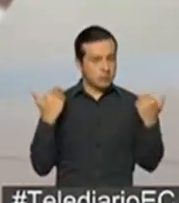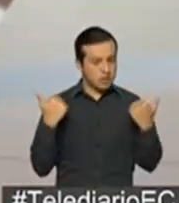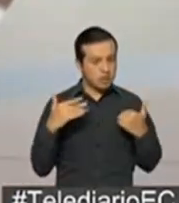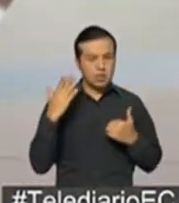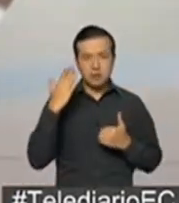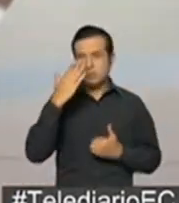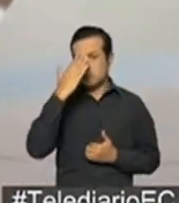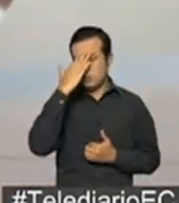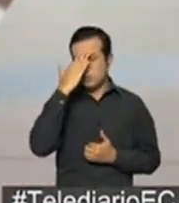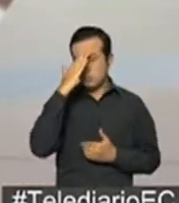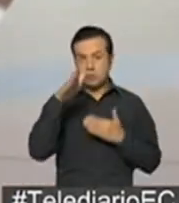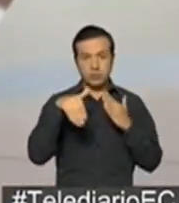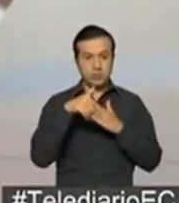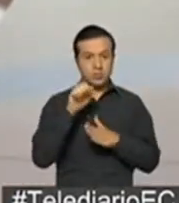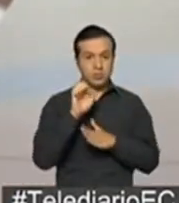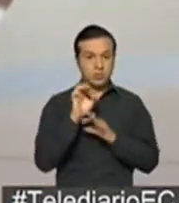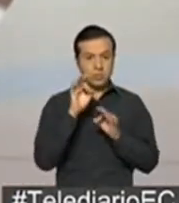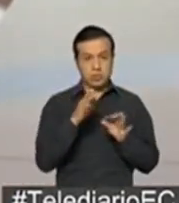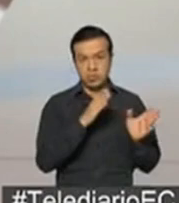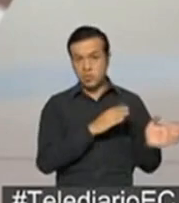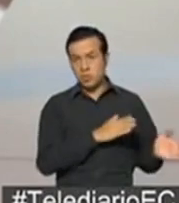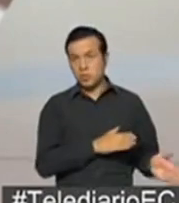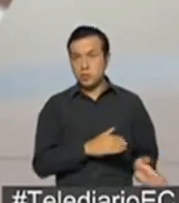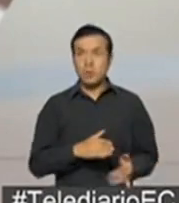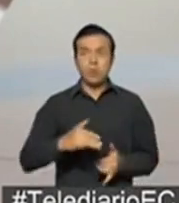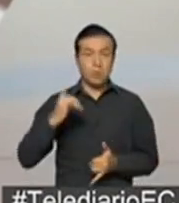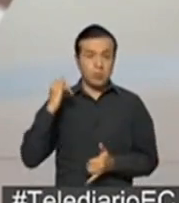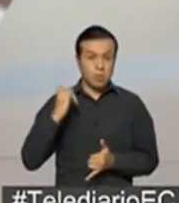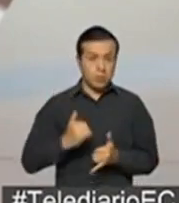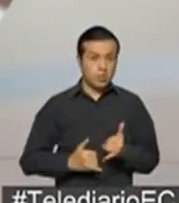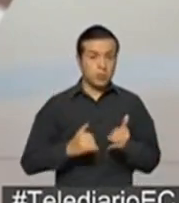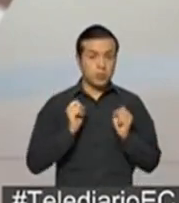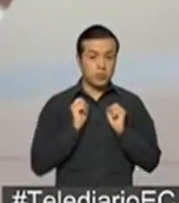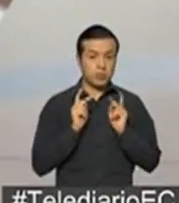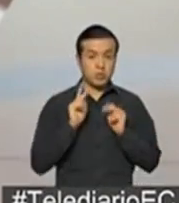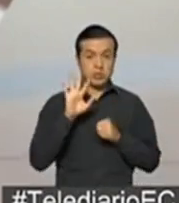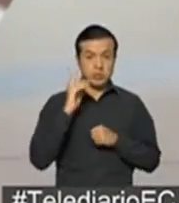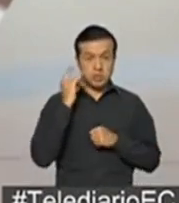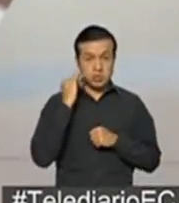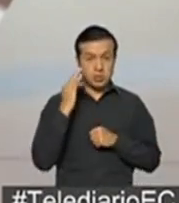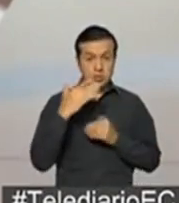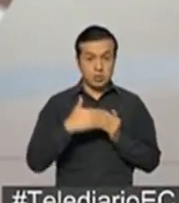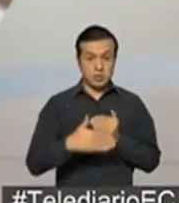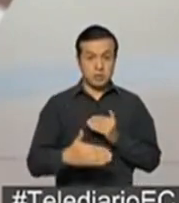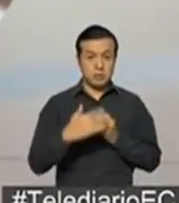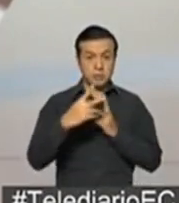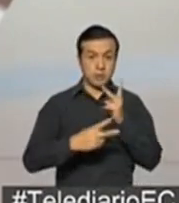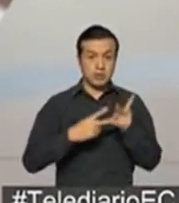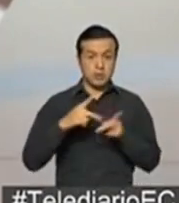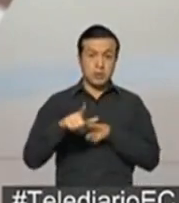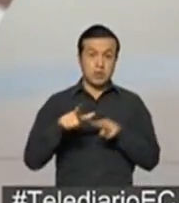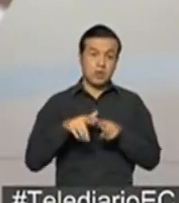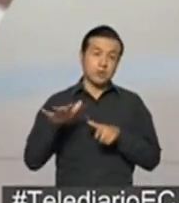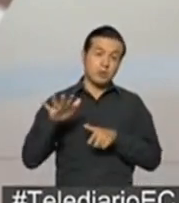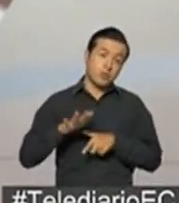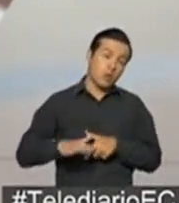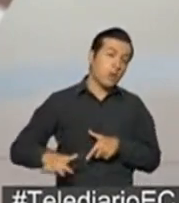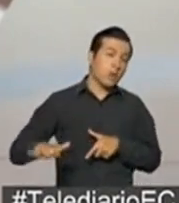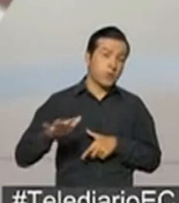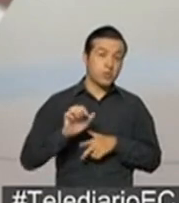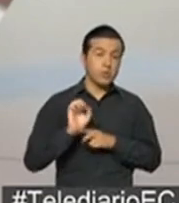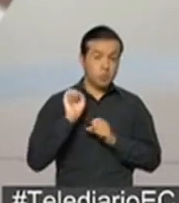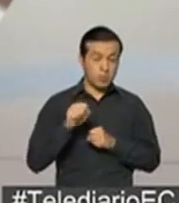estamos seguros de que todos los ecuatorianos tenemos esta última oportunidad de 5 días que visitemos esos rincones de la patria que